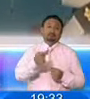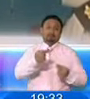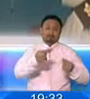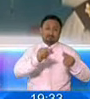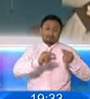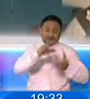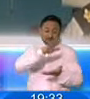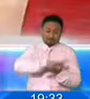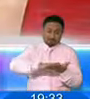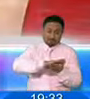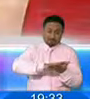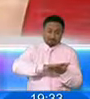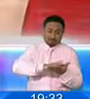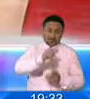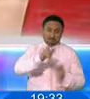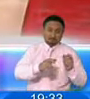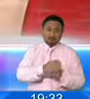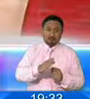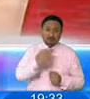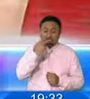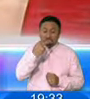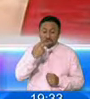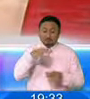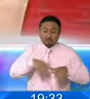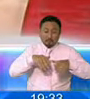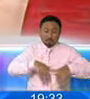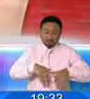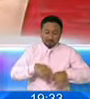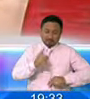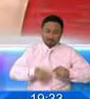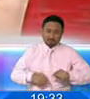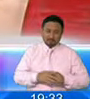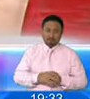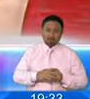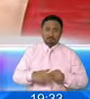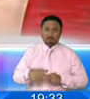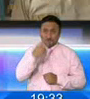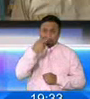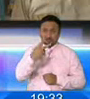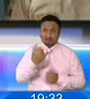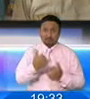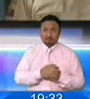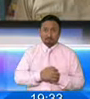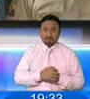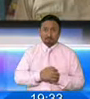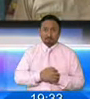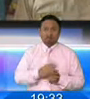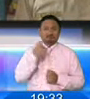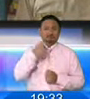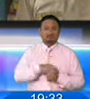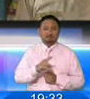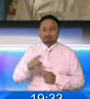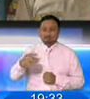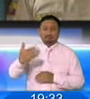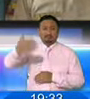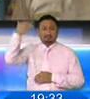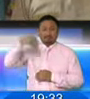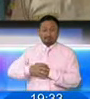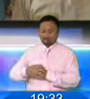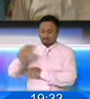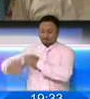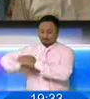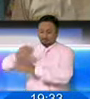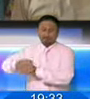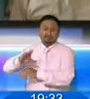protegida a la percepción de los canes, eso es lo que estamos analizando. Ustedes ven la característica del embalaje café, con una cinta de embalaje